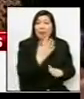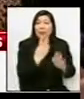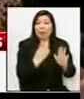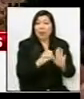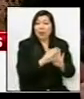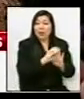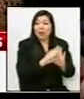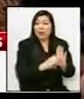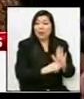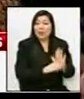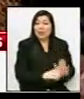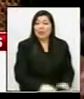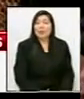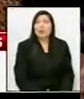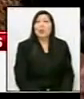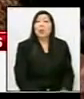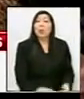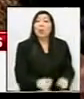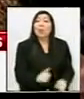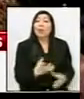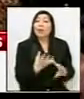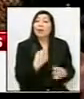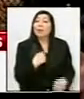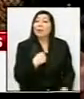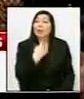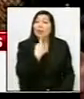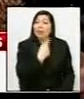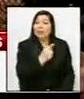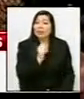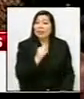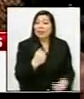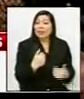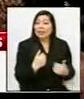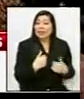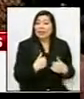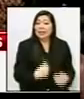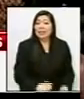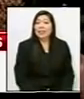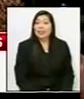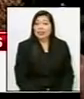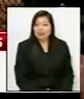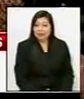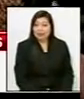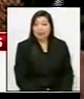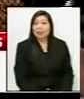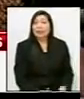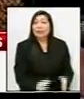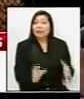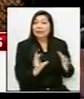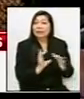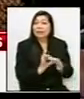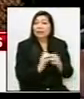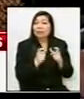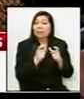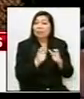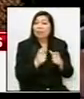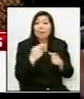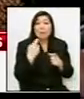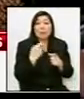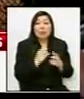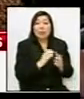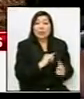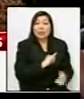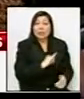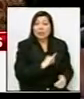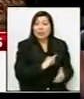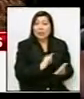la Constitución, nosotros queremos manifestar de que sí tiene un fundamento que está vinculado al control político